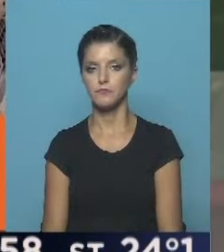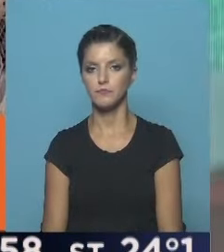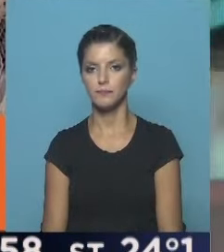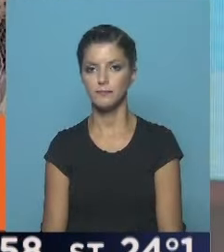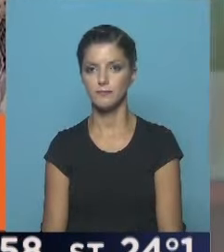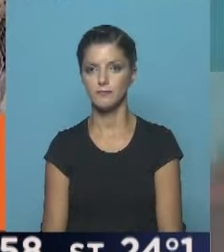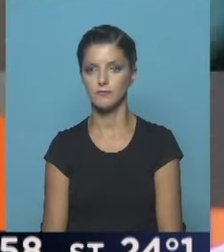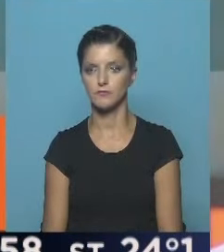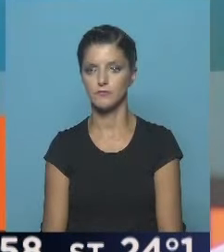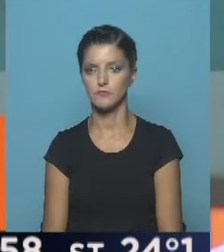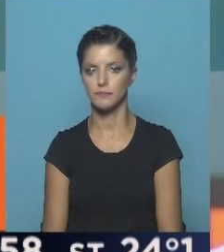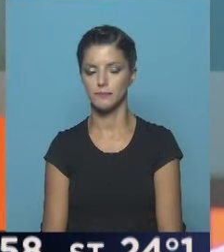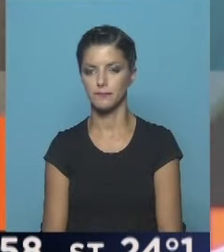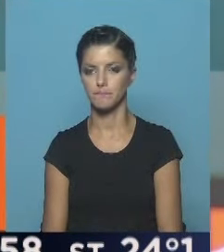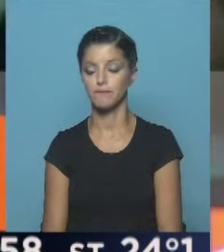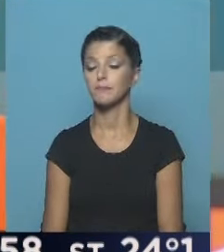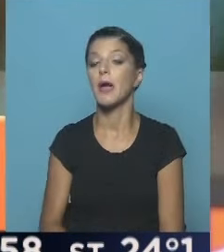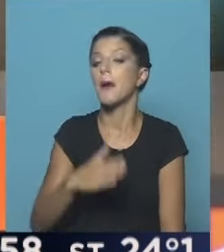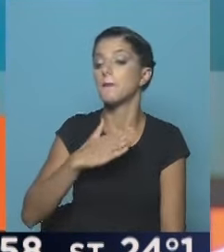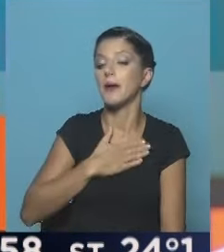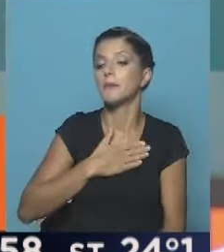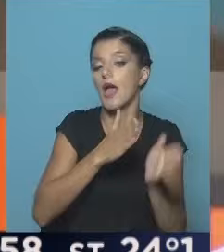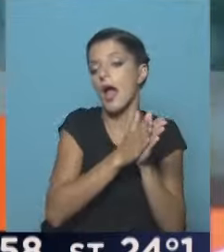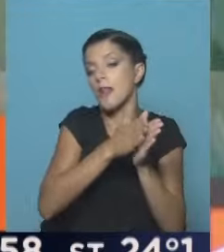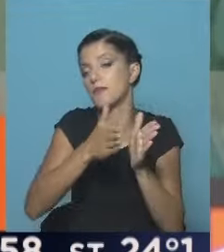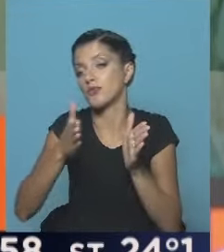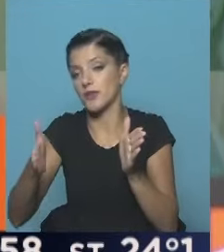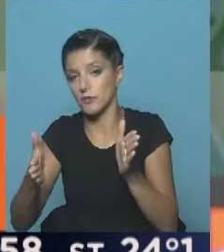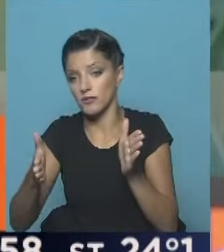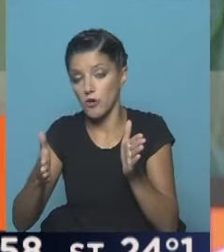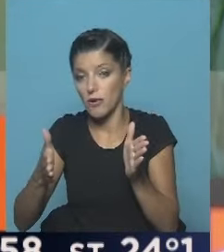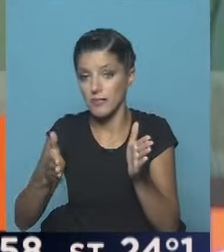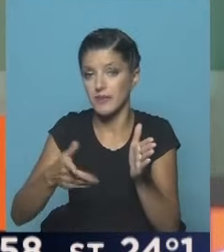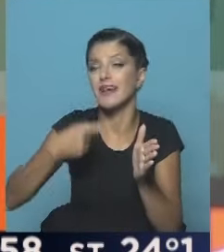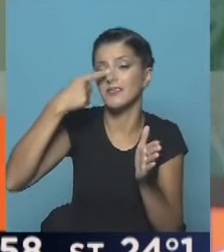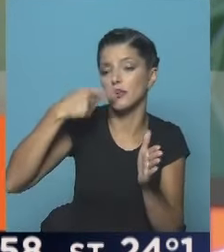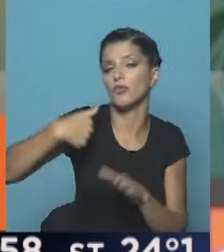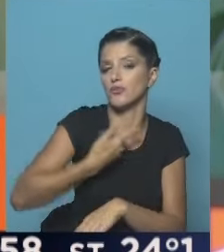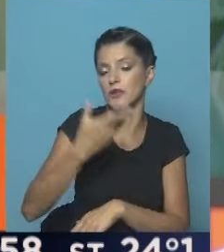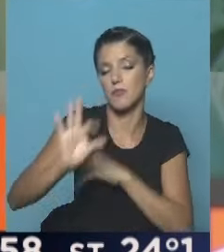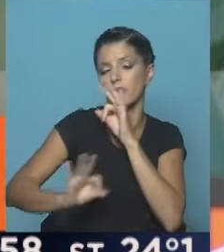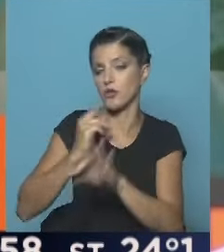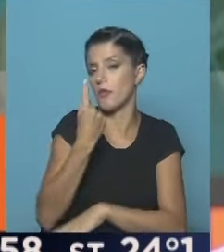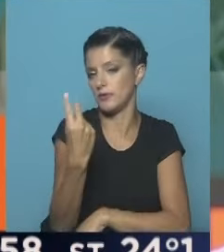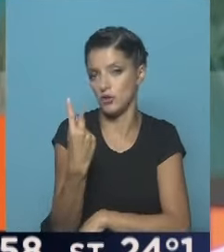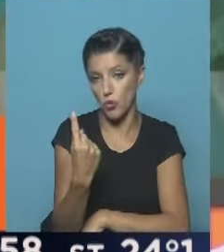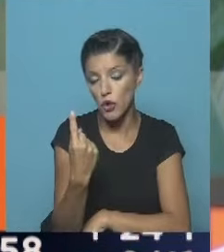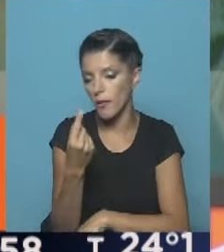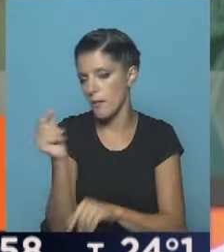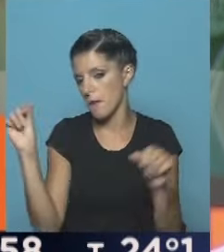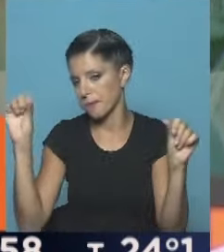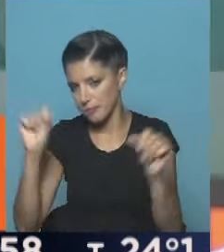efectivamente el proceso se desvió de cualquier intencionalidad de construir un socialismo del siglo XXI y